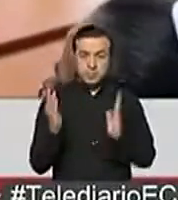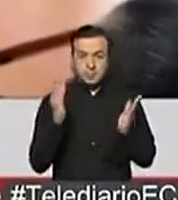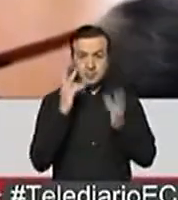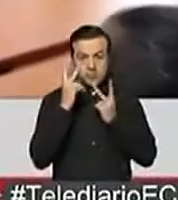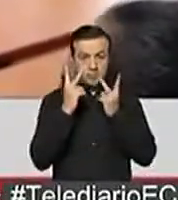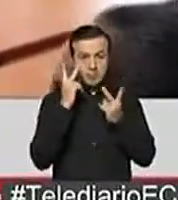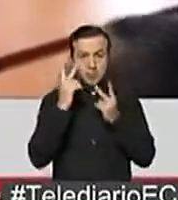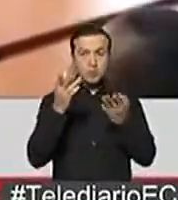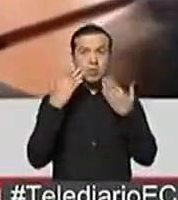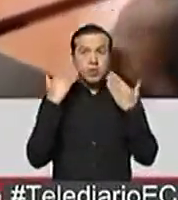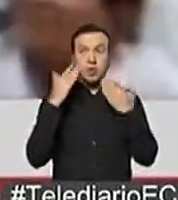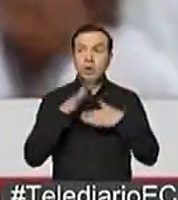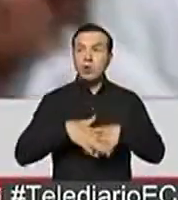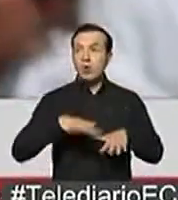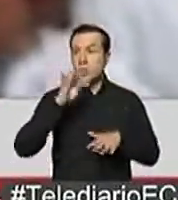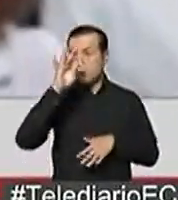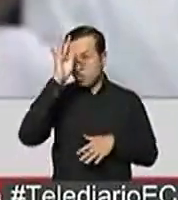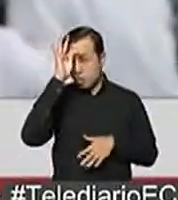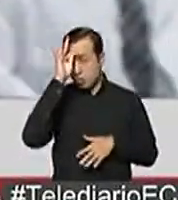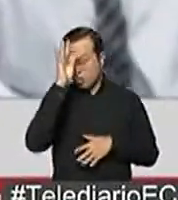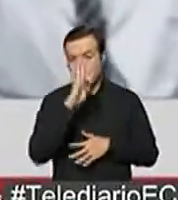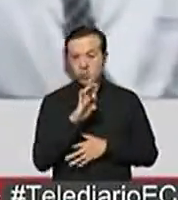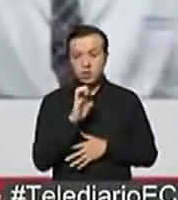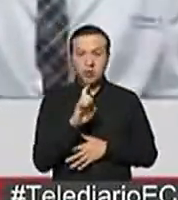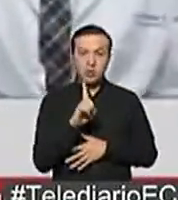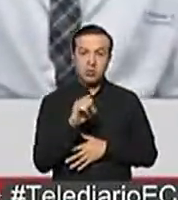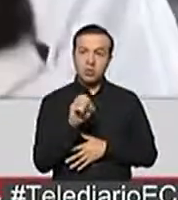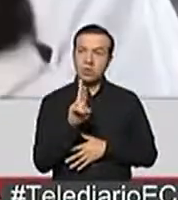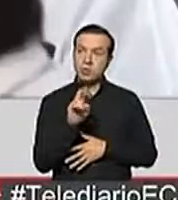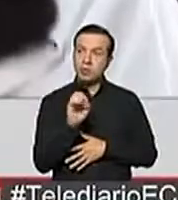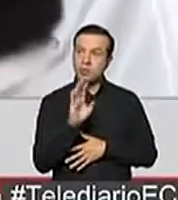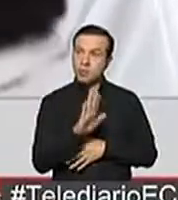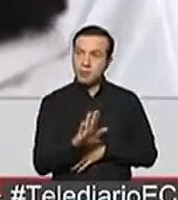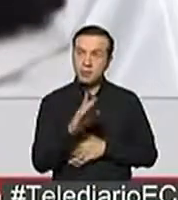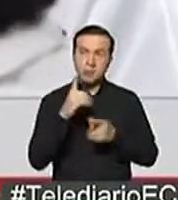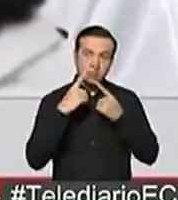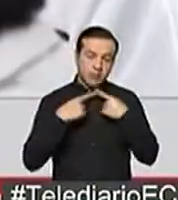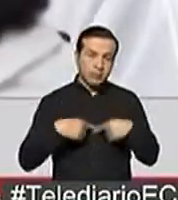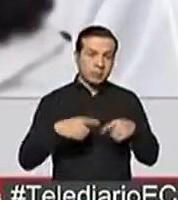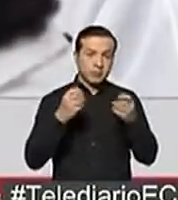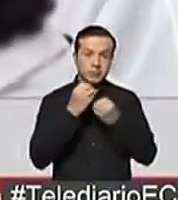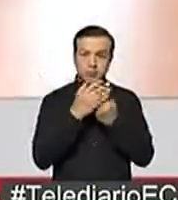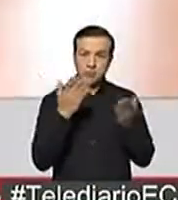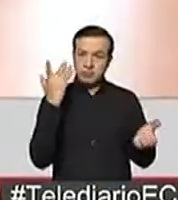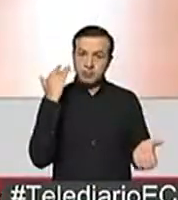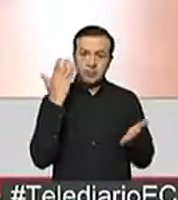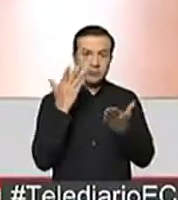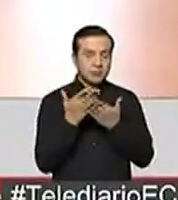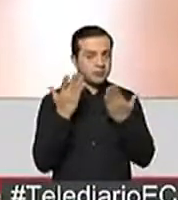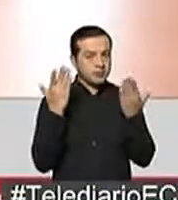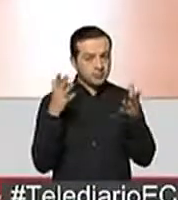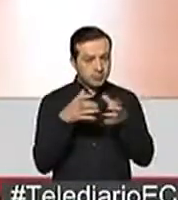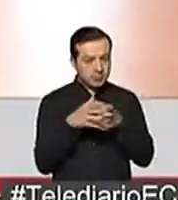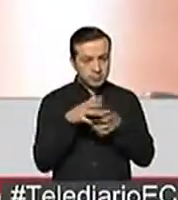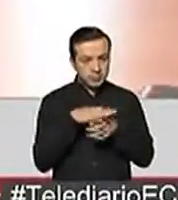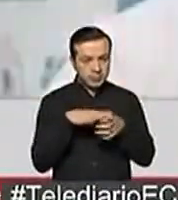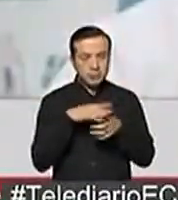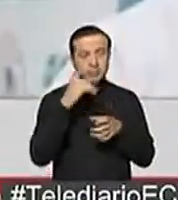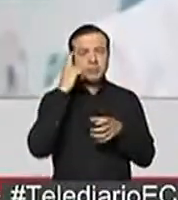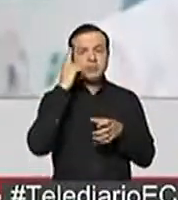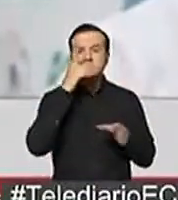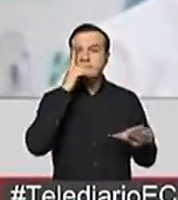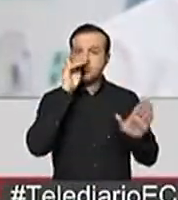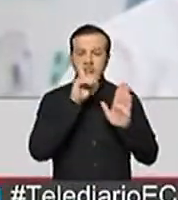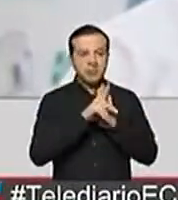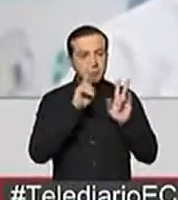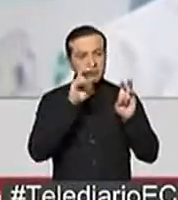en Guayaquil el Hospital de Especialidades Teodoro Maldonado Carbo para corroborar los últimos acontecimientos en esta casa de salud y las denuncias